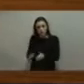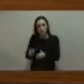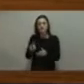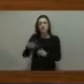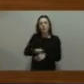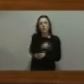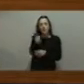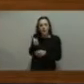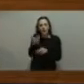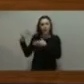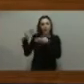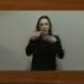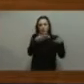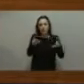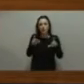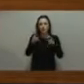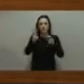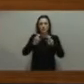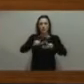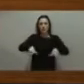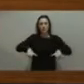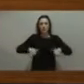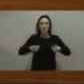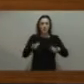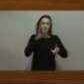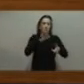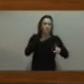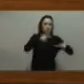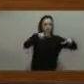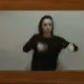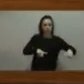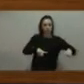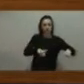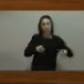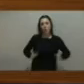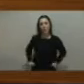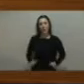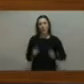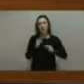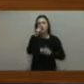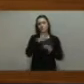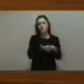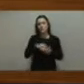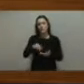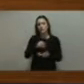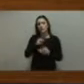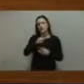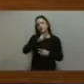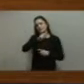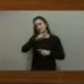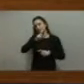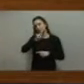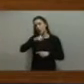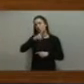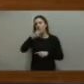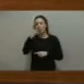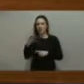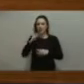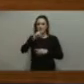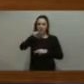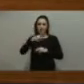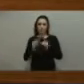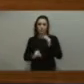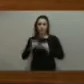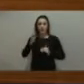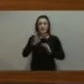recrecido de un vertedero con un gasto en torno a más de 2,5 millones de euros plurianual. Suben la cuota de